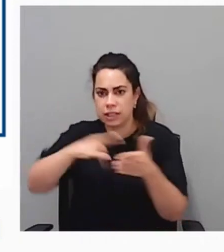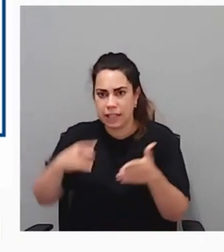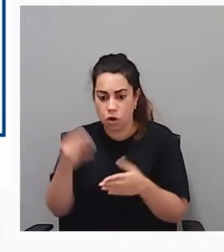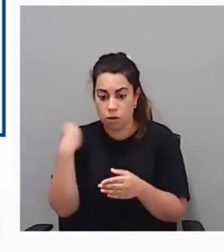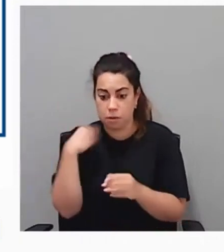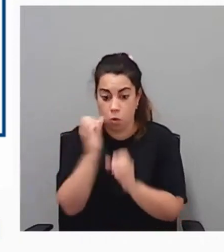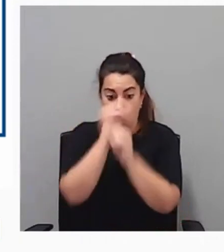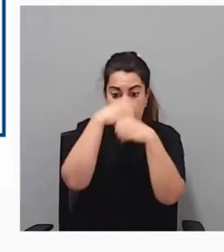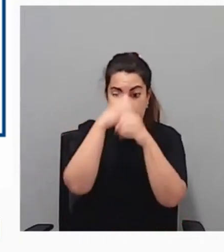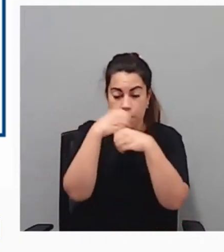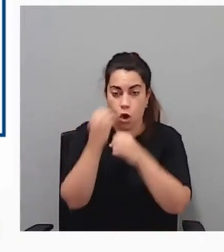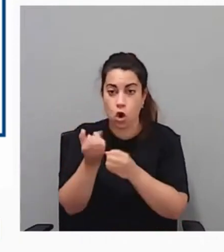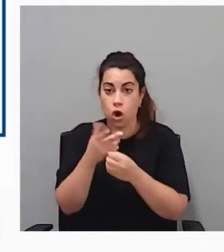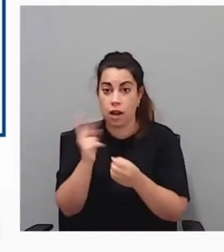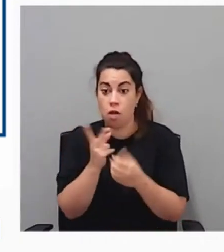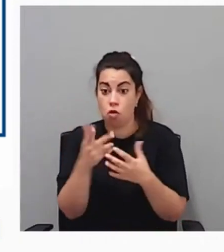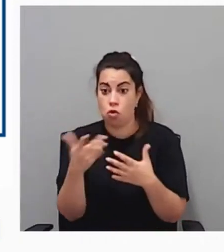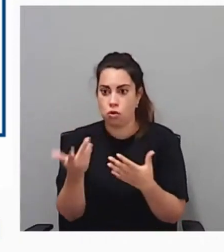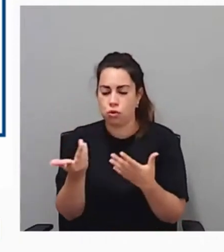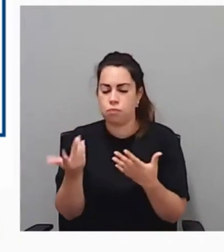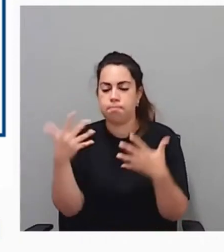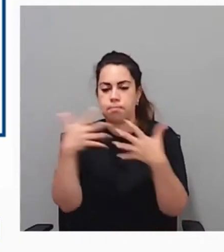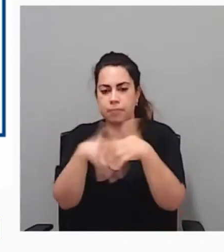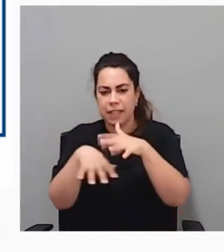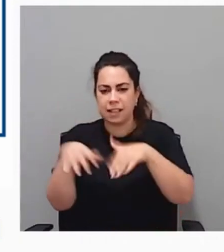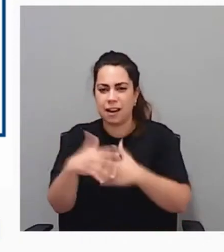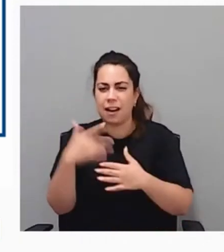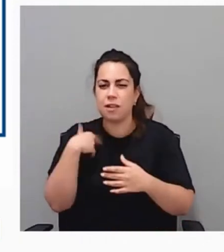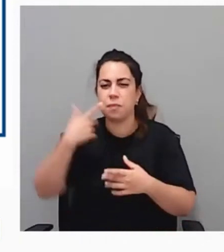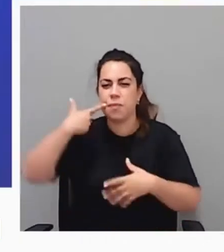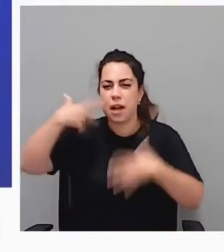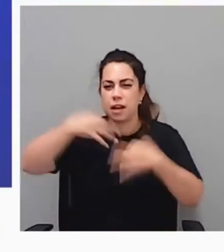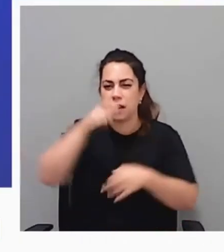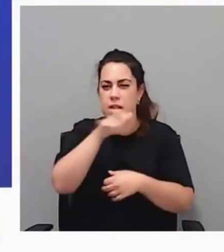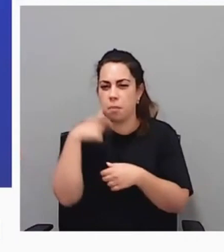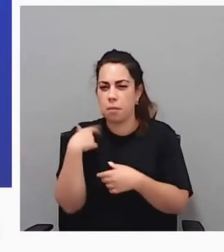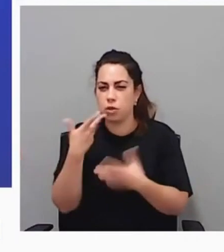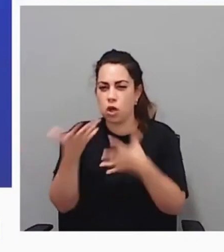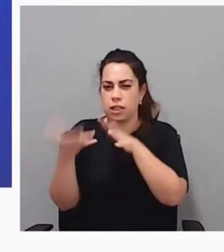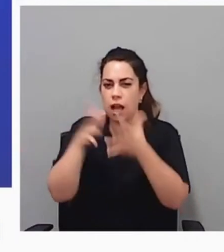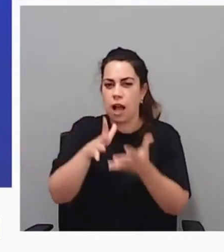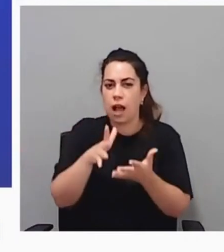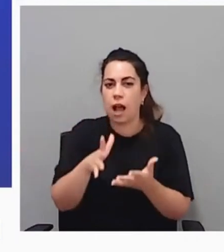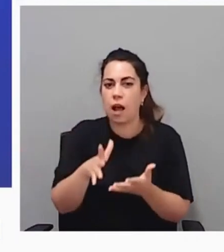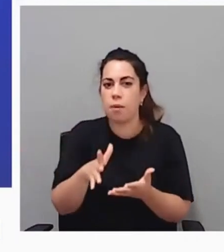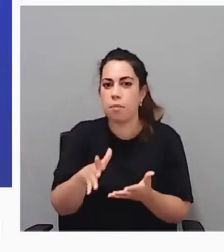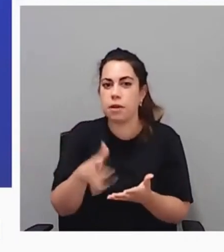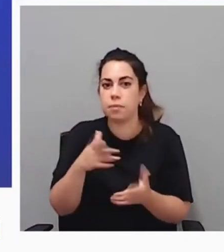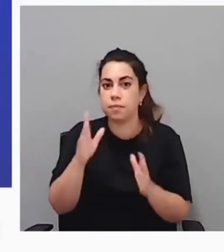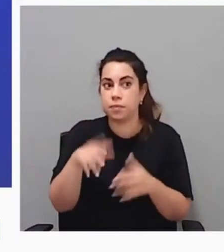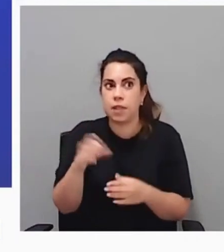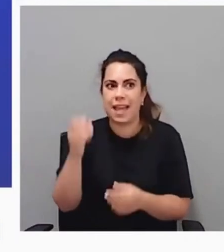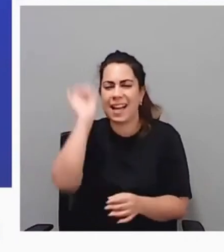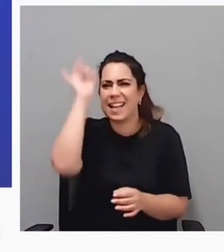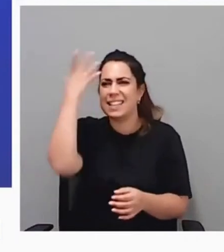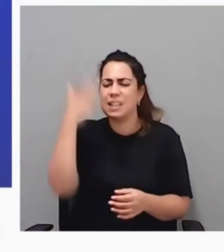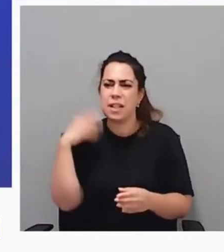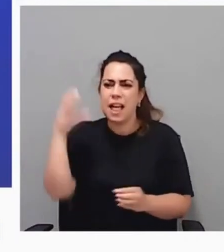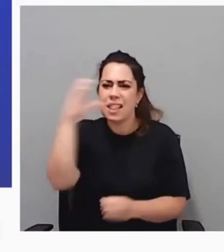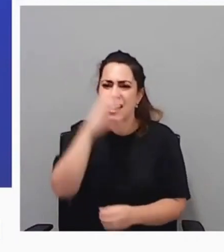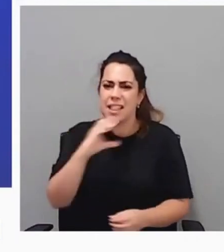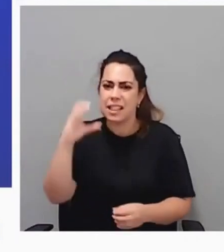está cambiando la creatividad humana, es que, como he dicho hasta ahora, la creatividad científica hasta ahora siempre ha sido